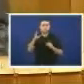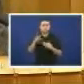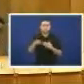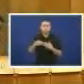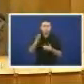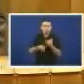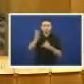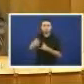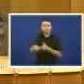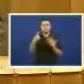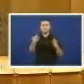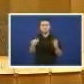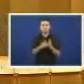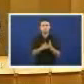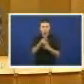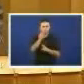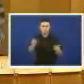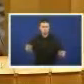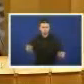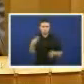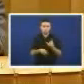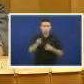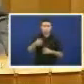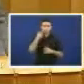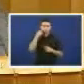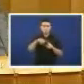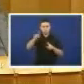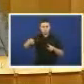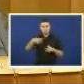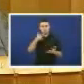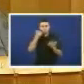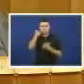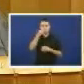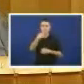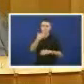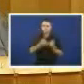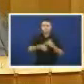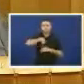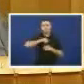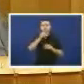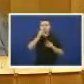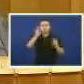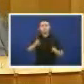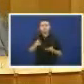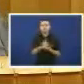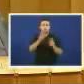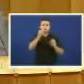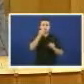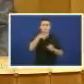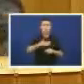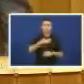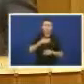considero que este dato é un bo indicador dos nosos avances en materia de benestar e dunha maior coesión social en Galiza